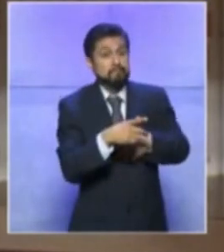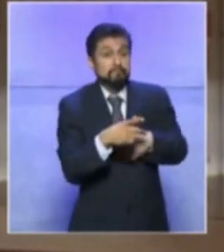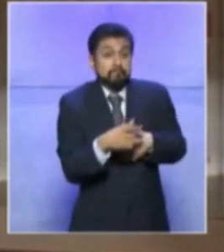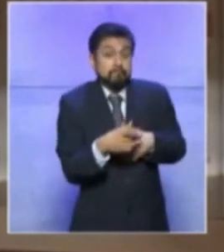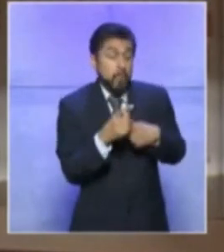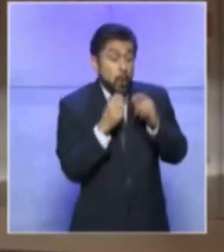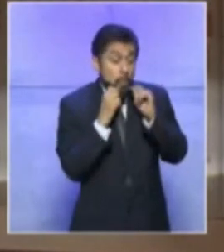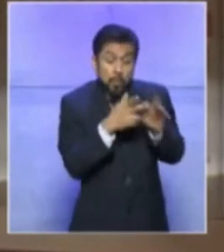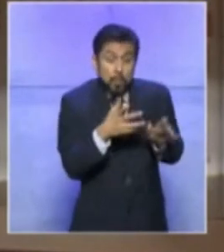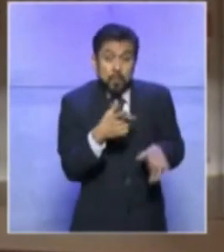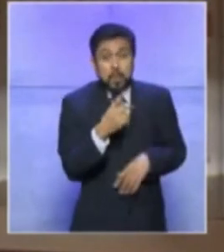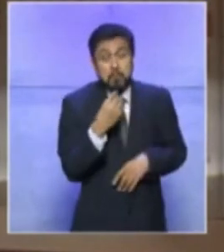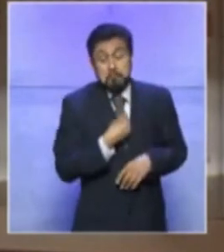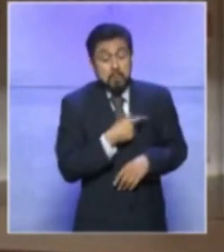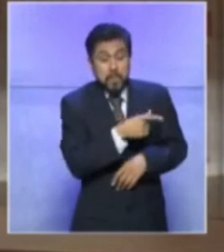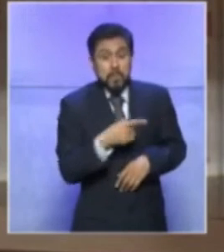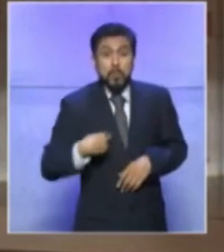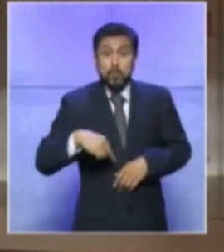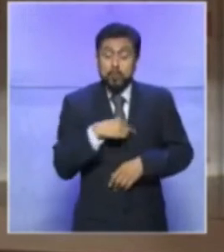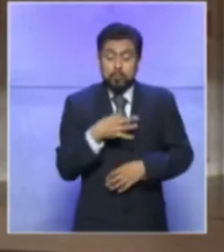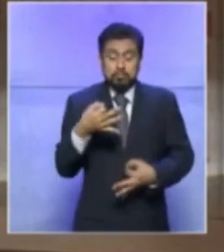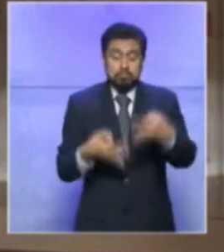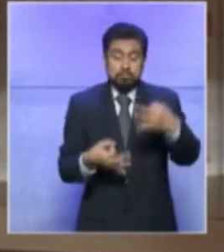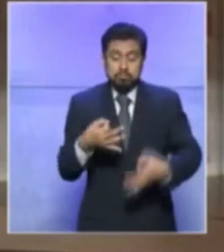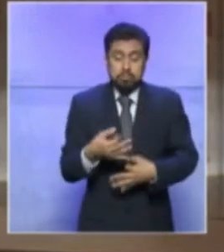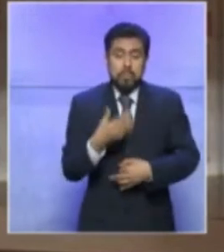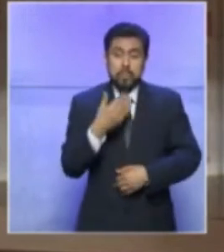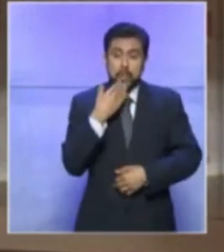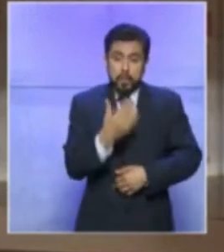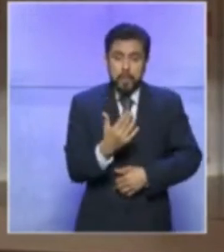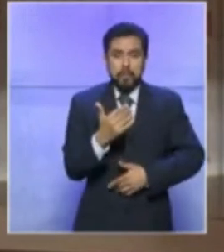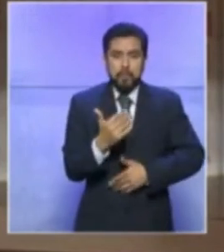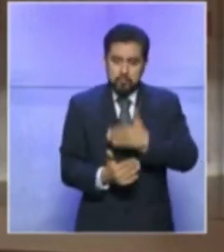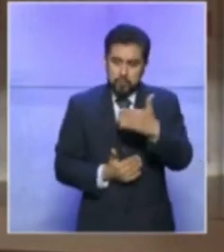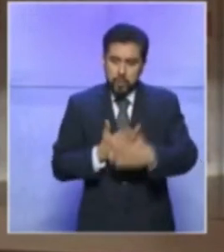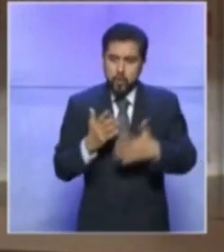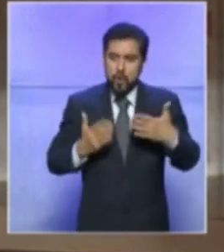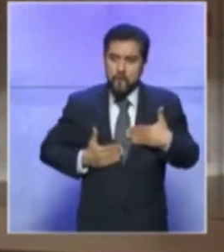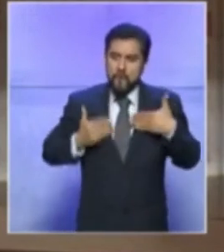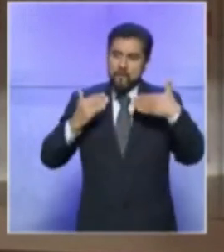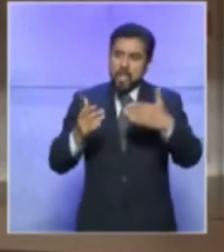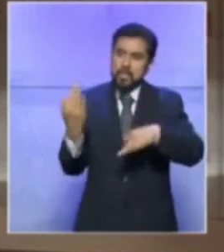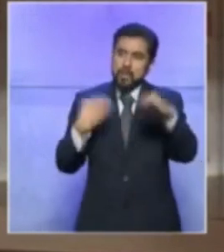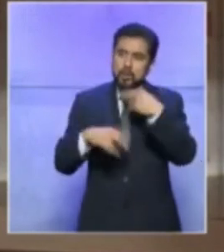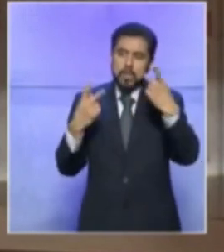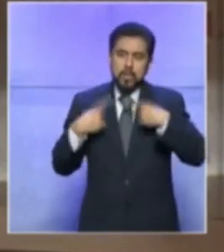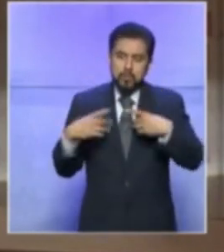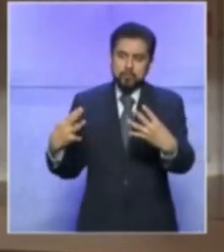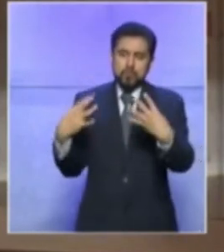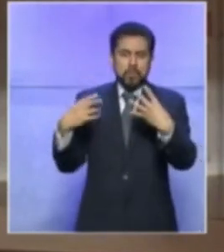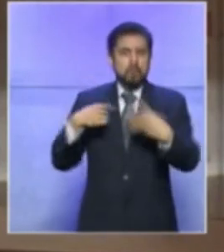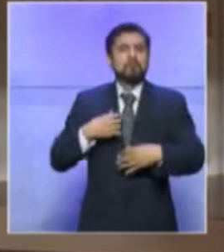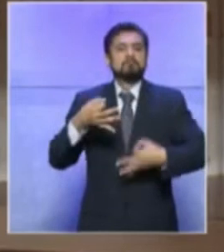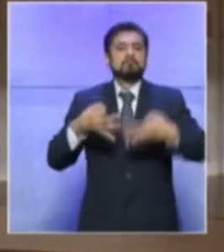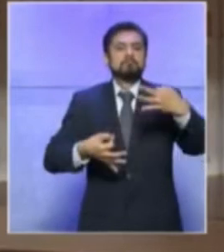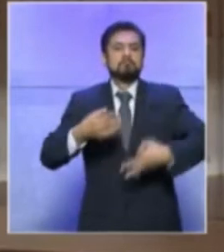pero especialmente como jueces de este órgano terminal, debemos honrar la confianza que la mayoría depositó en las urnas. Es lo